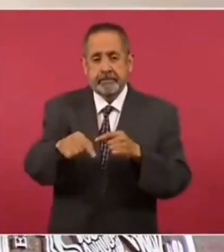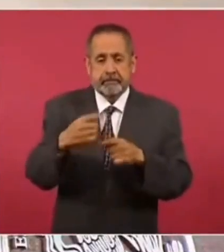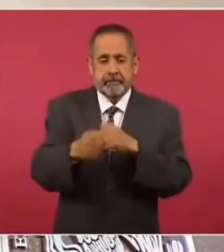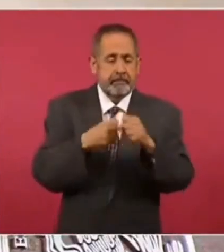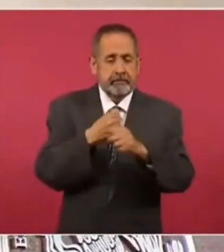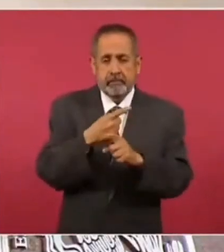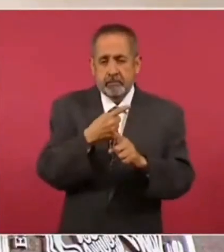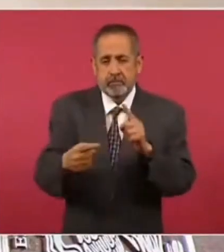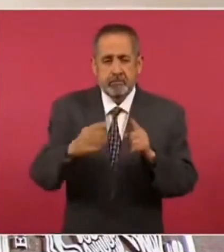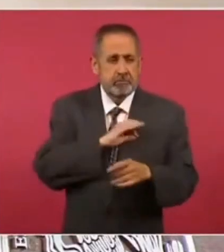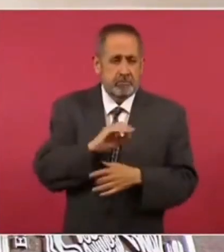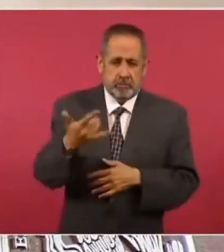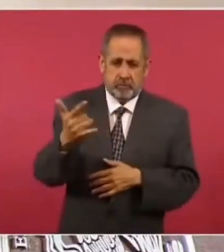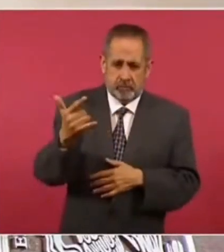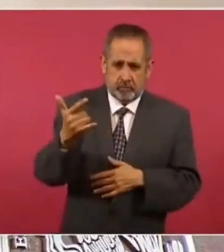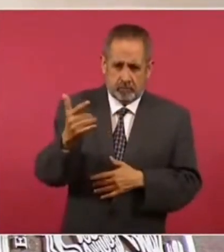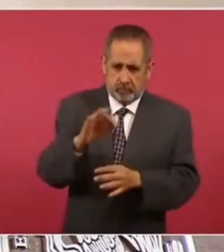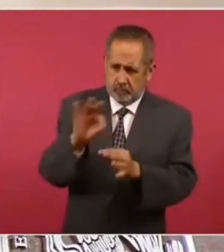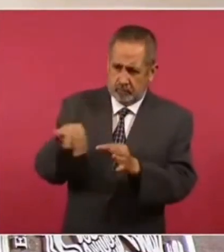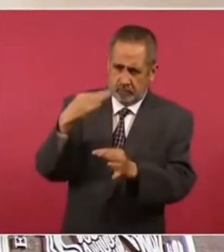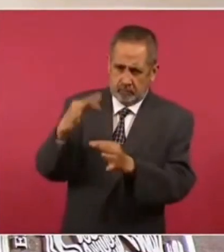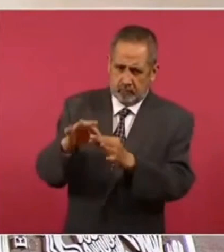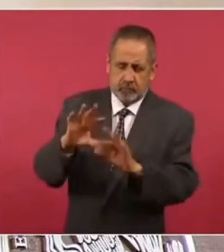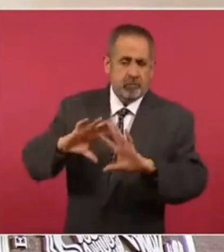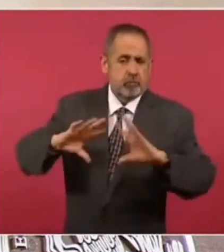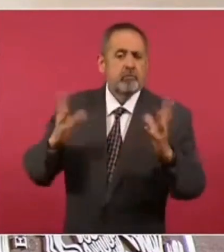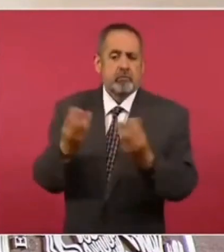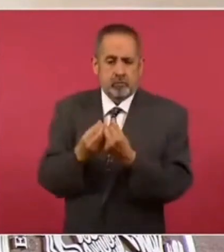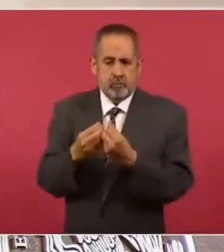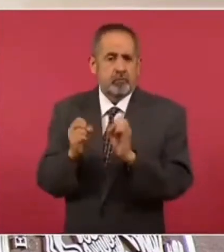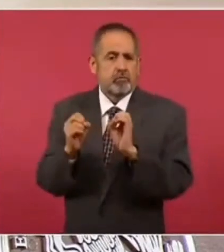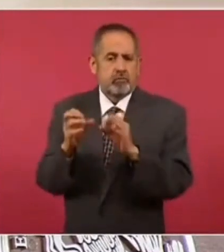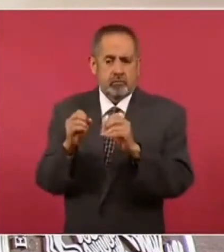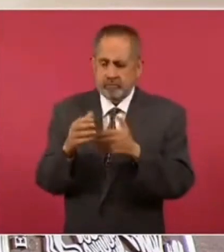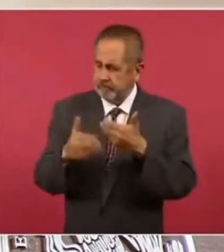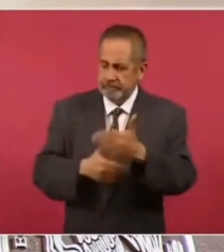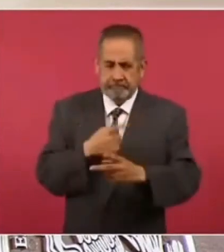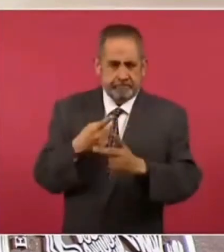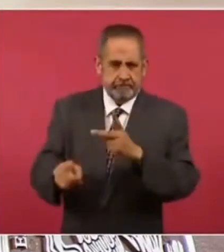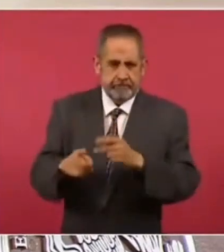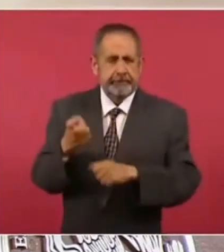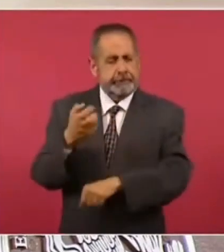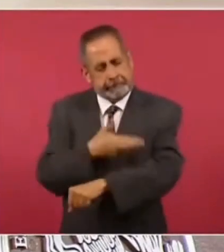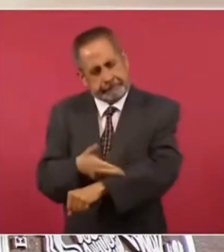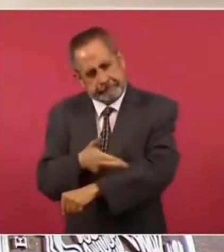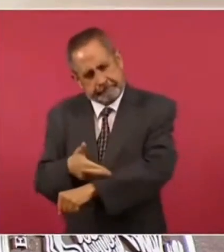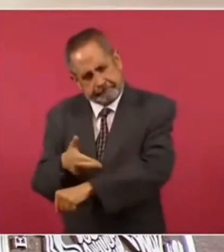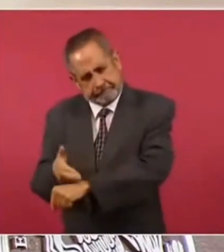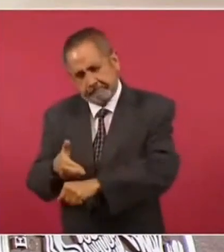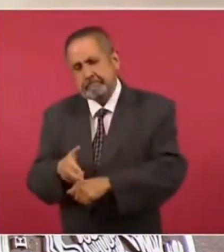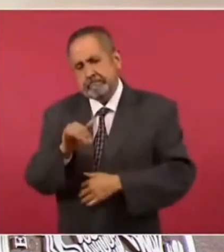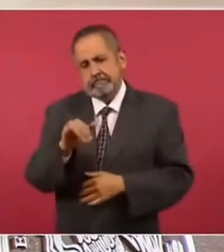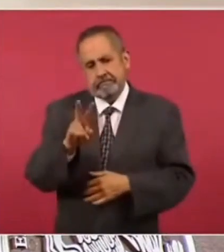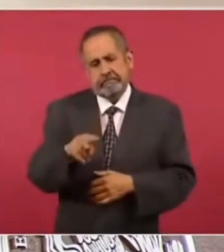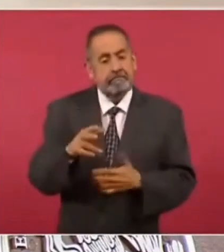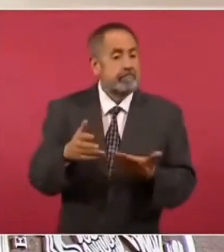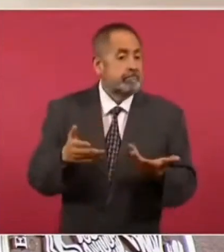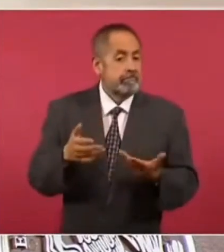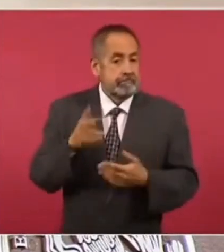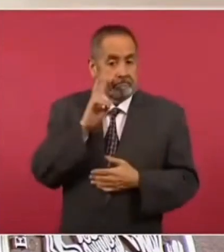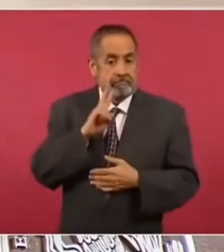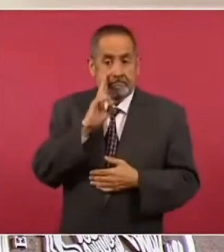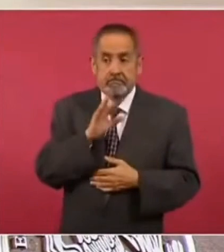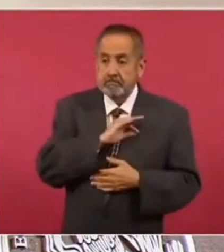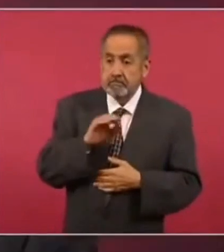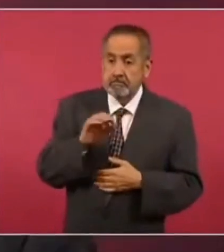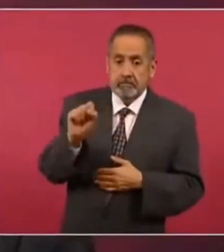año, más tardar en julio, tengamos todo el paquete de sucursales en operación. Así lo estamos haciendo y en la medida en que la